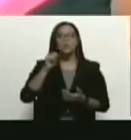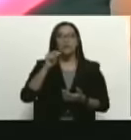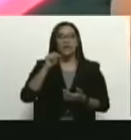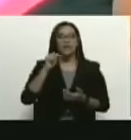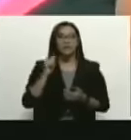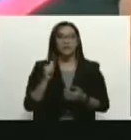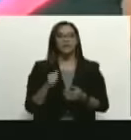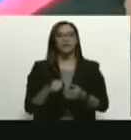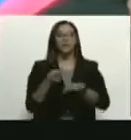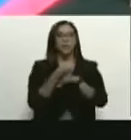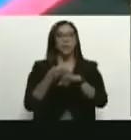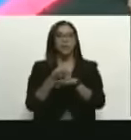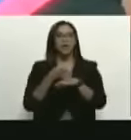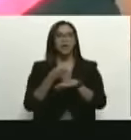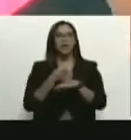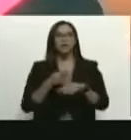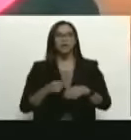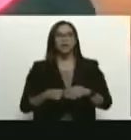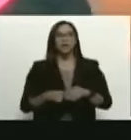es un gobierno